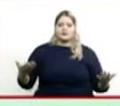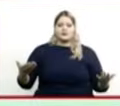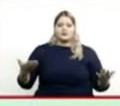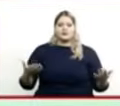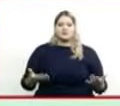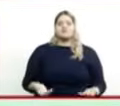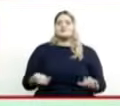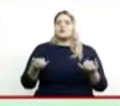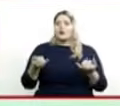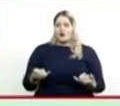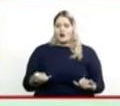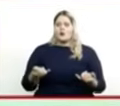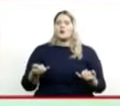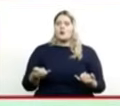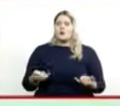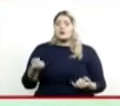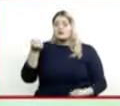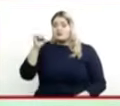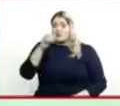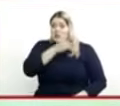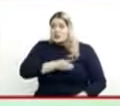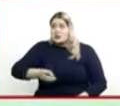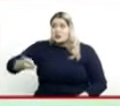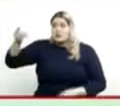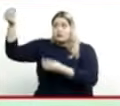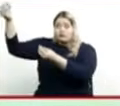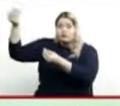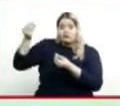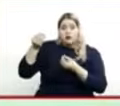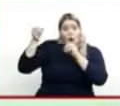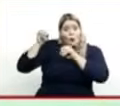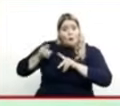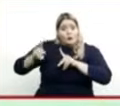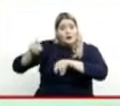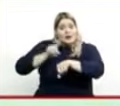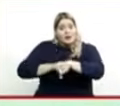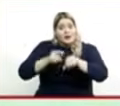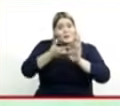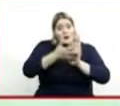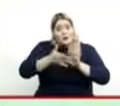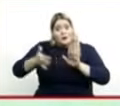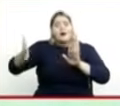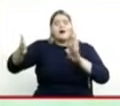Invertiremos el tiempo que Dios nos permita para aliviar